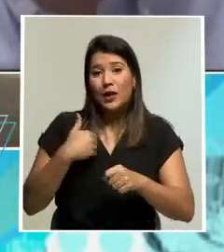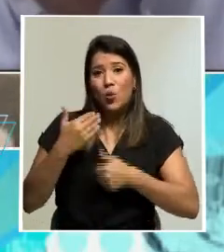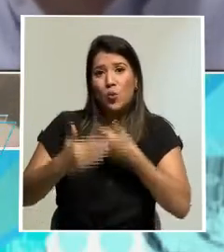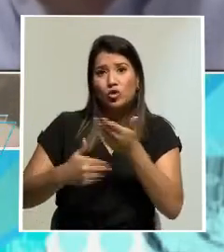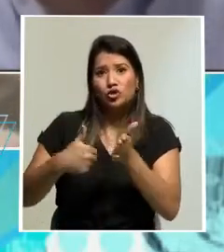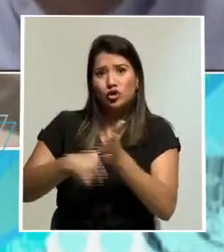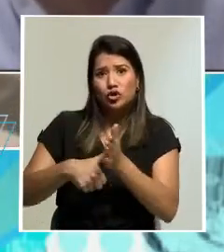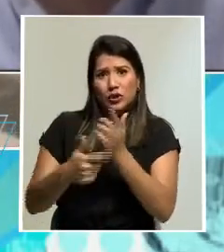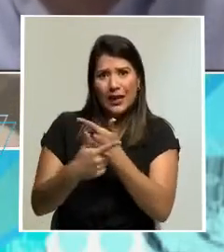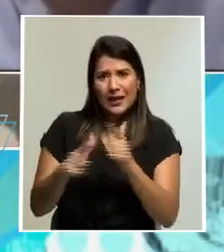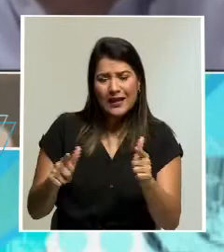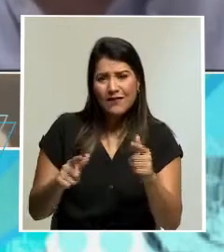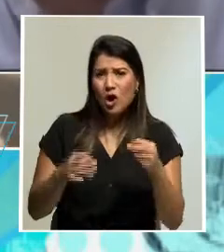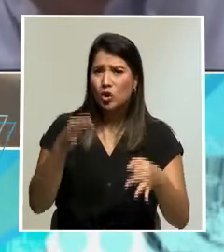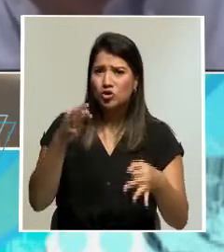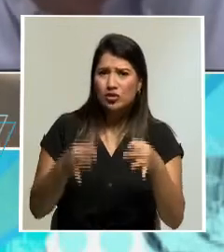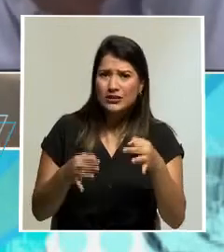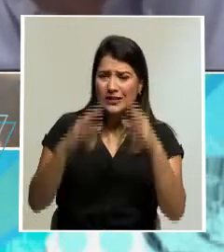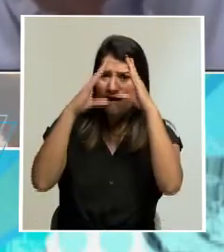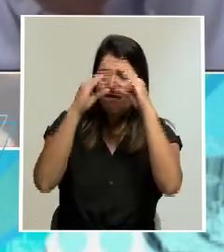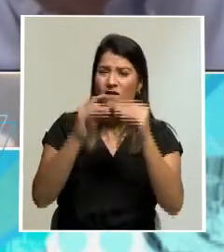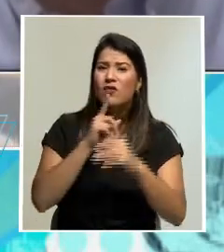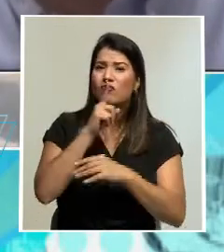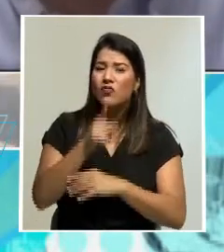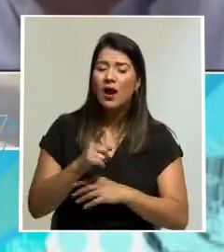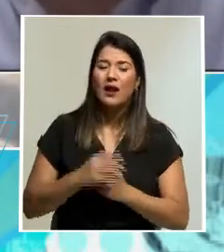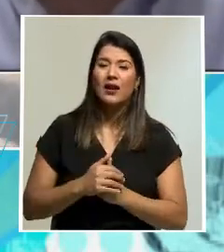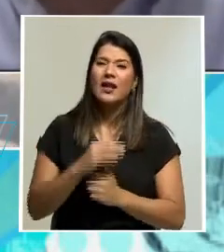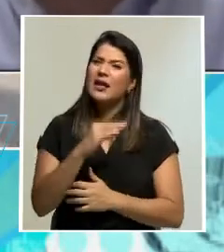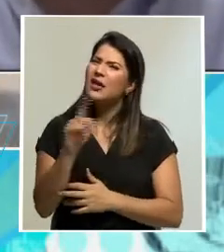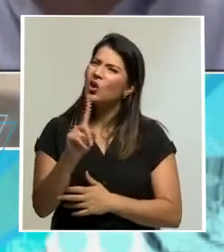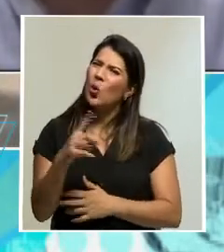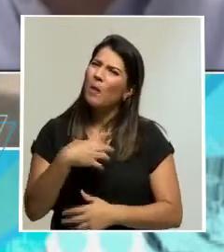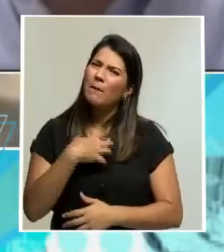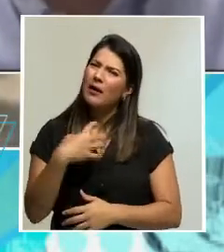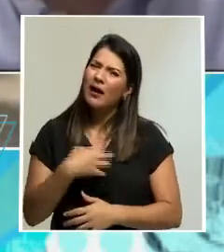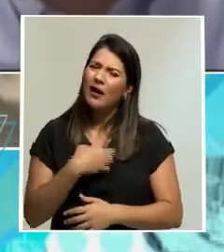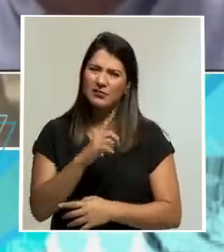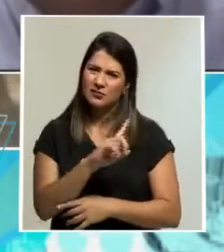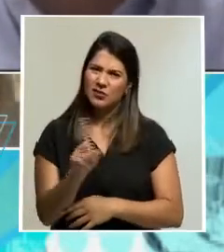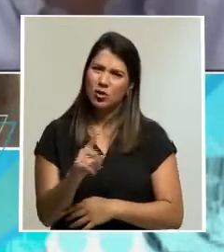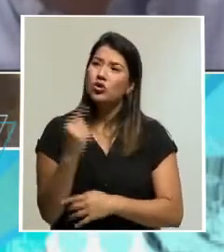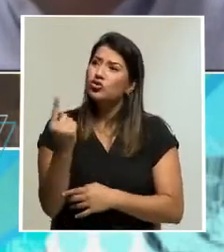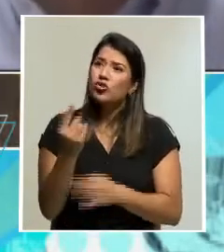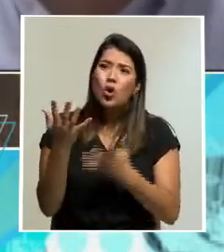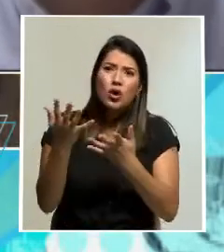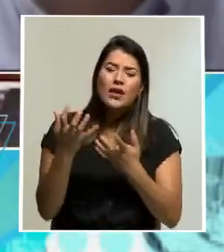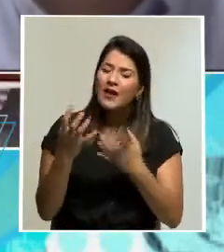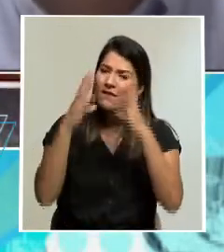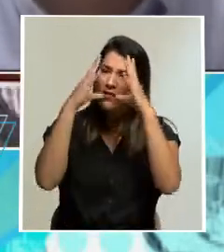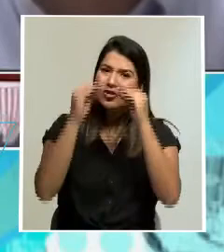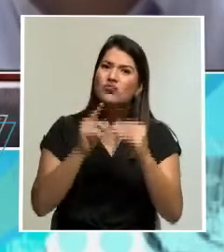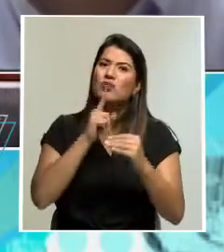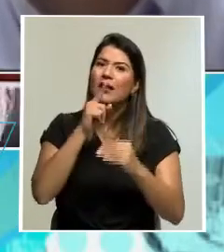justicia, verdad, y no se trata de venganza, simplemente de que haya verdad y que haya